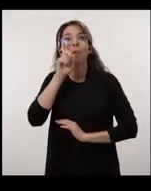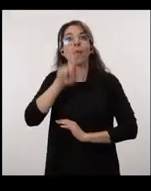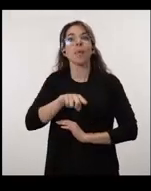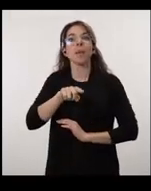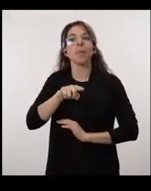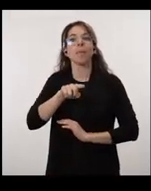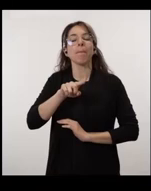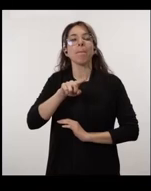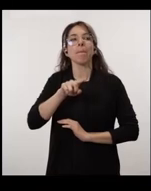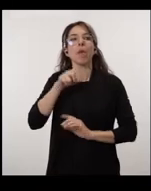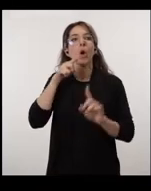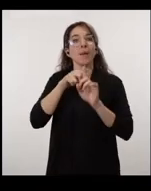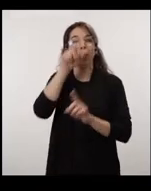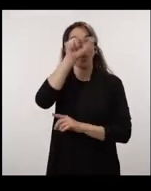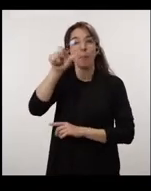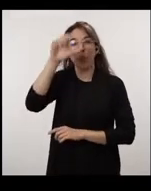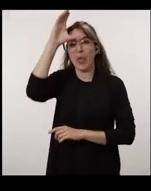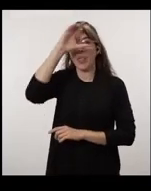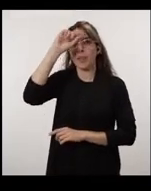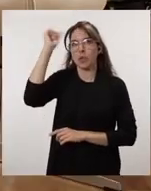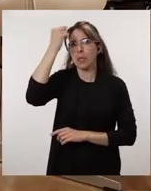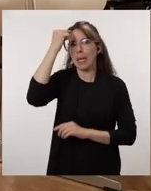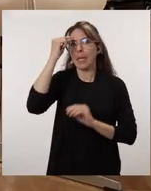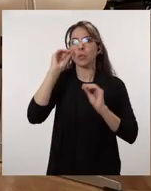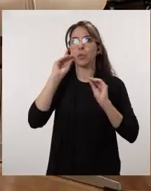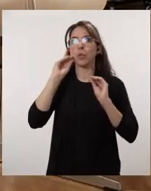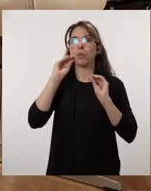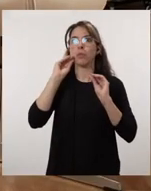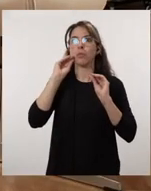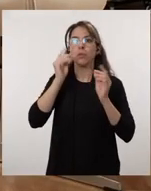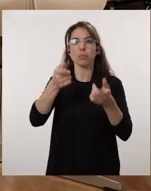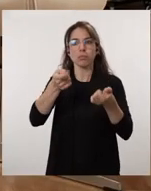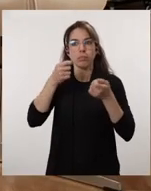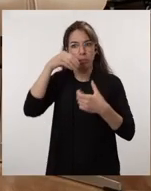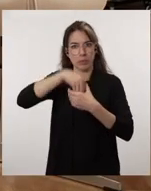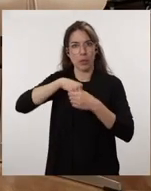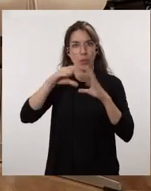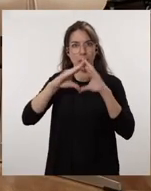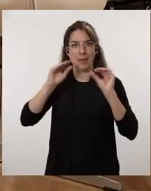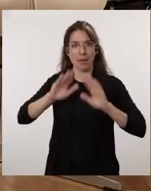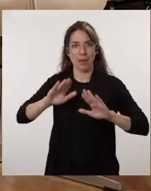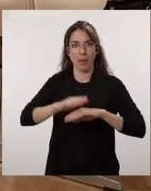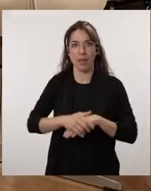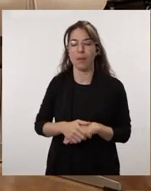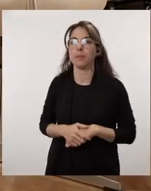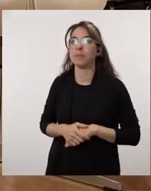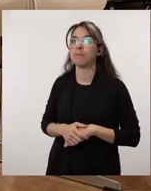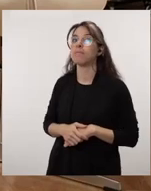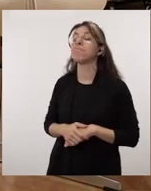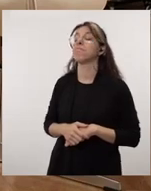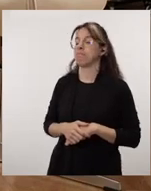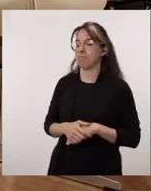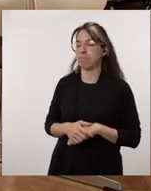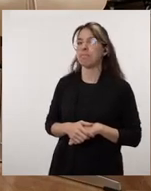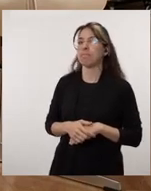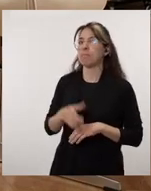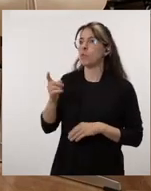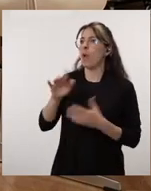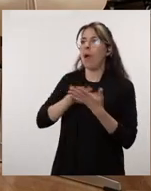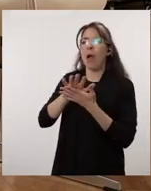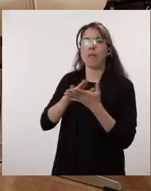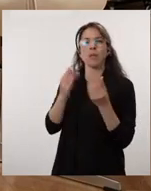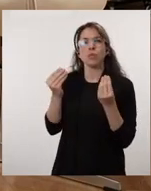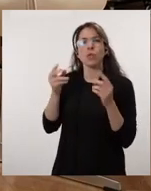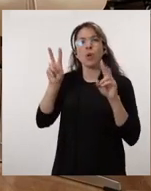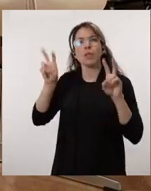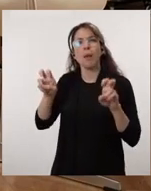objetivos claves de este programa gemma hace mucho hincapié en ese retener el talento científico tan importante y que se consigue gracias